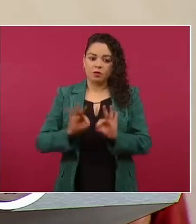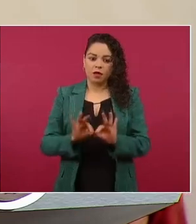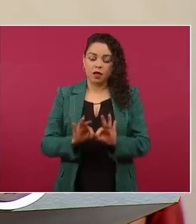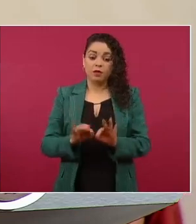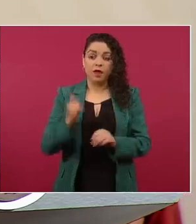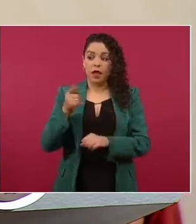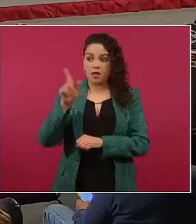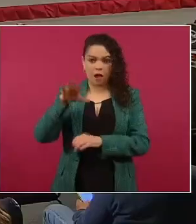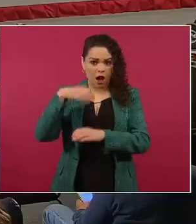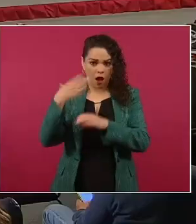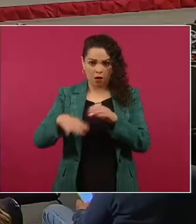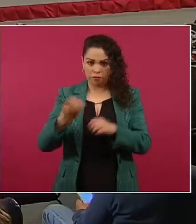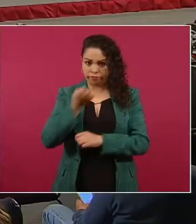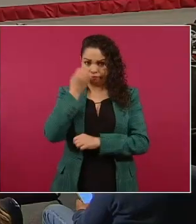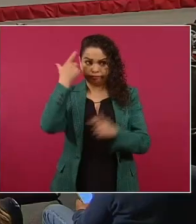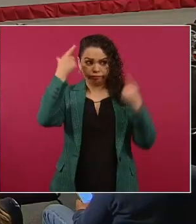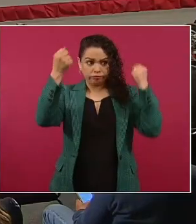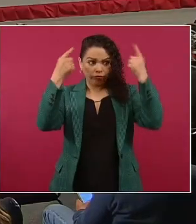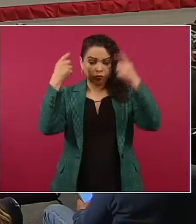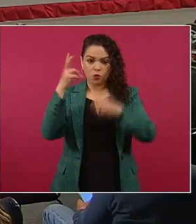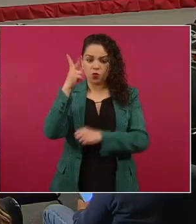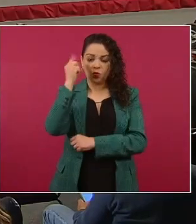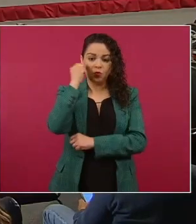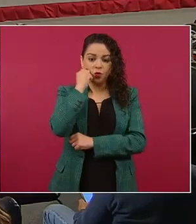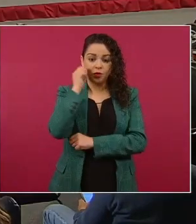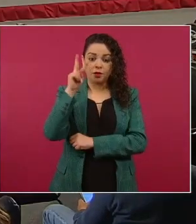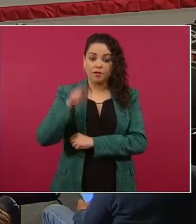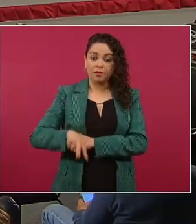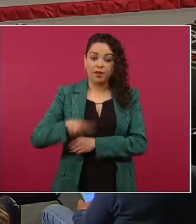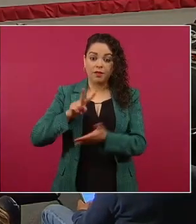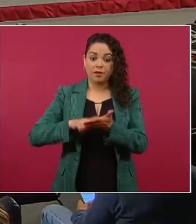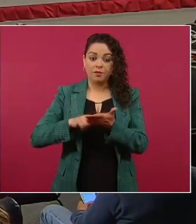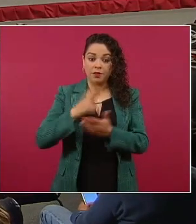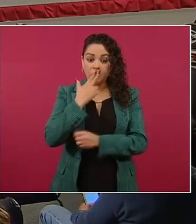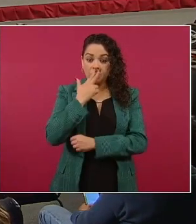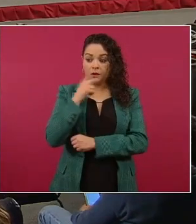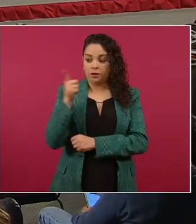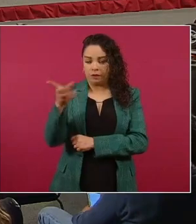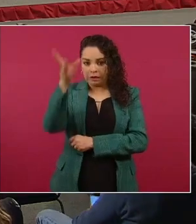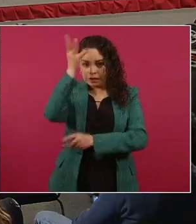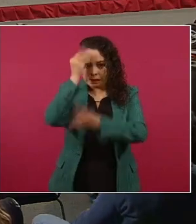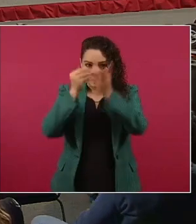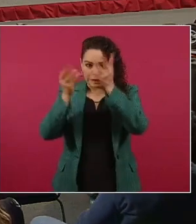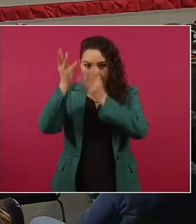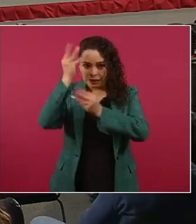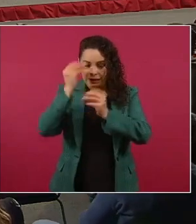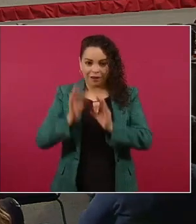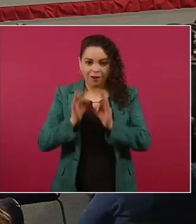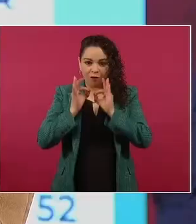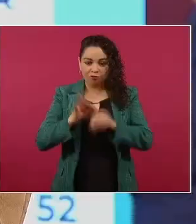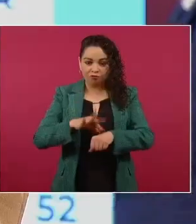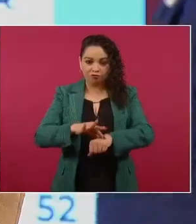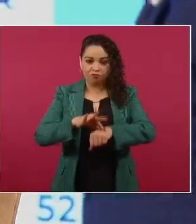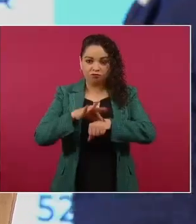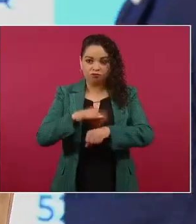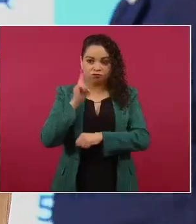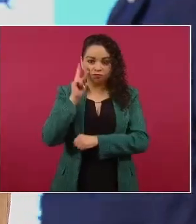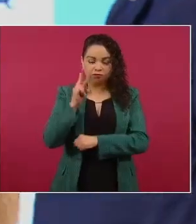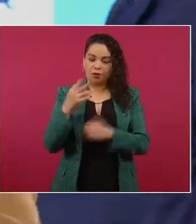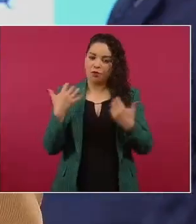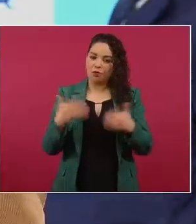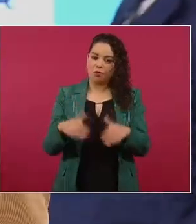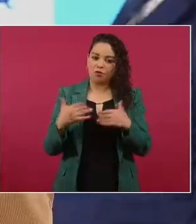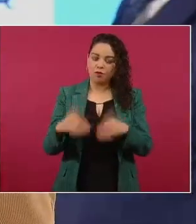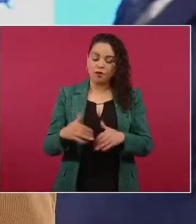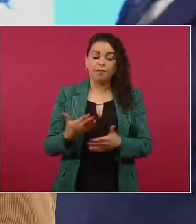de la carrera, representa una valiosa formación para ellos. Quisiera saludar